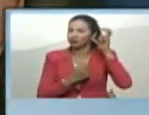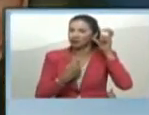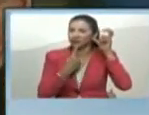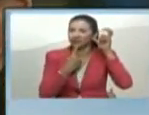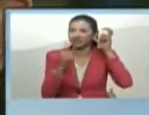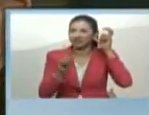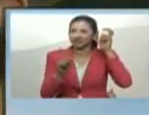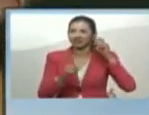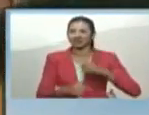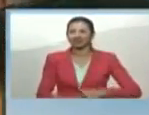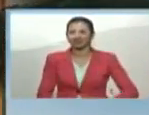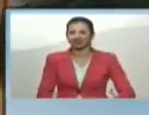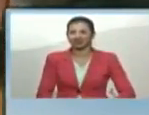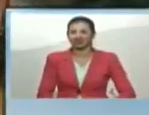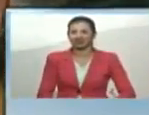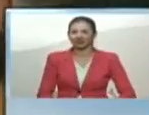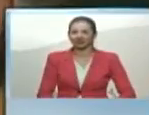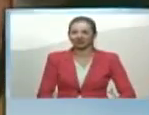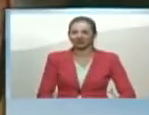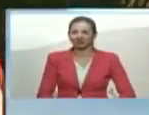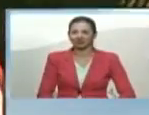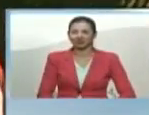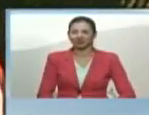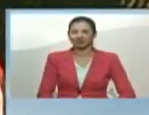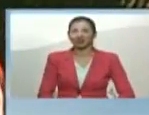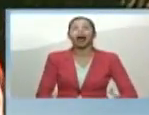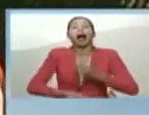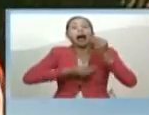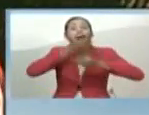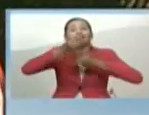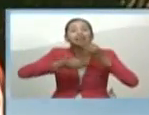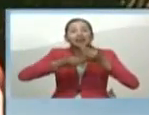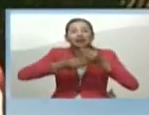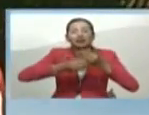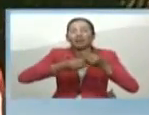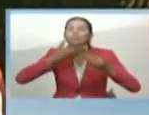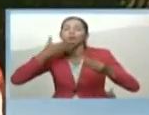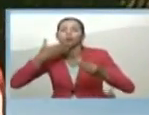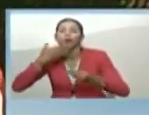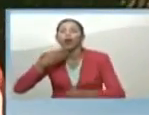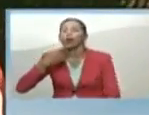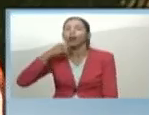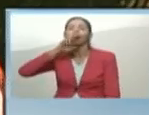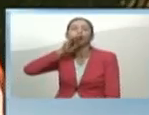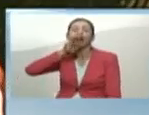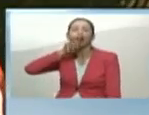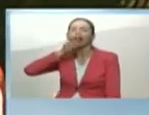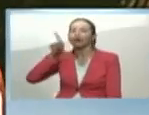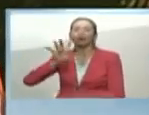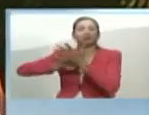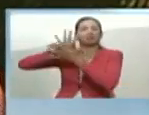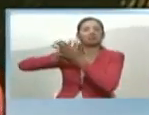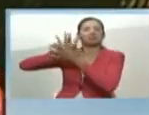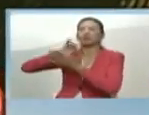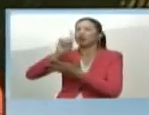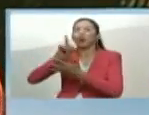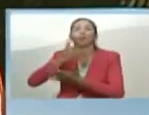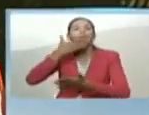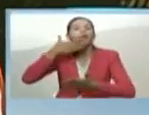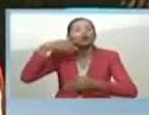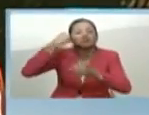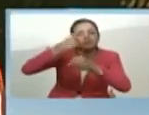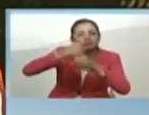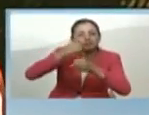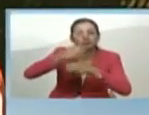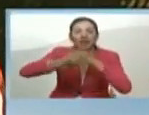aquí hacer es la mejor forma de decir voy a ser preparados los unos